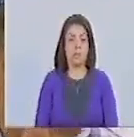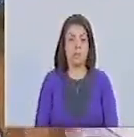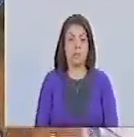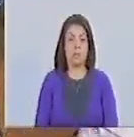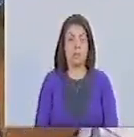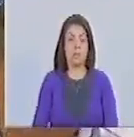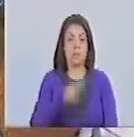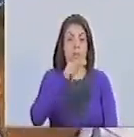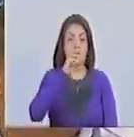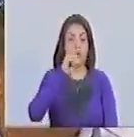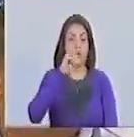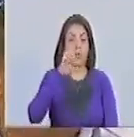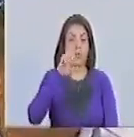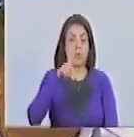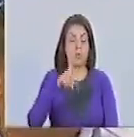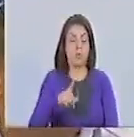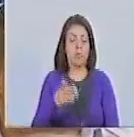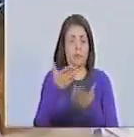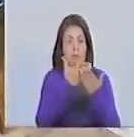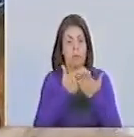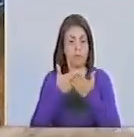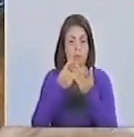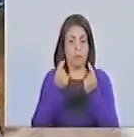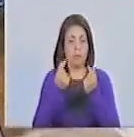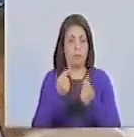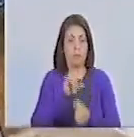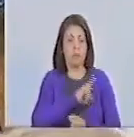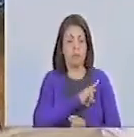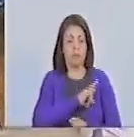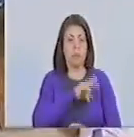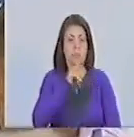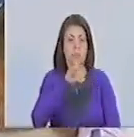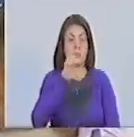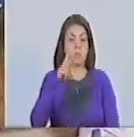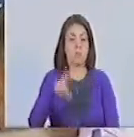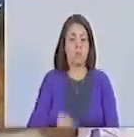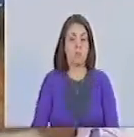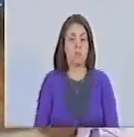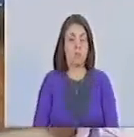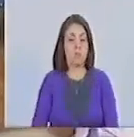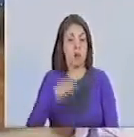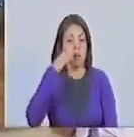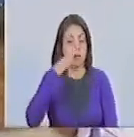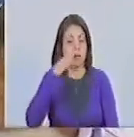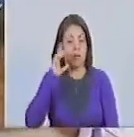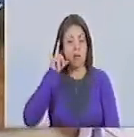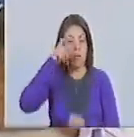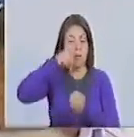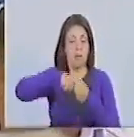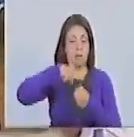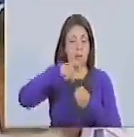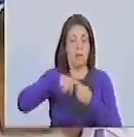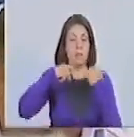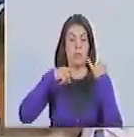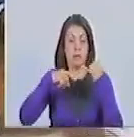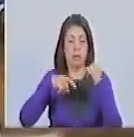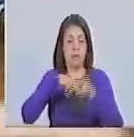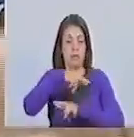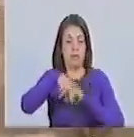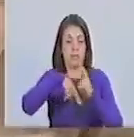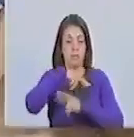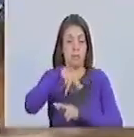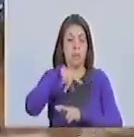Noel Rodríguez estudió economía en la Universidad Central de Venezuela, militante del movimiento Izquierda